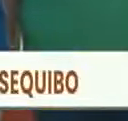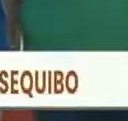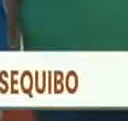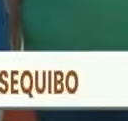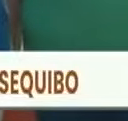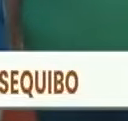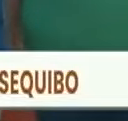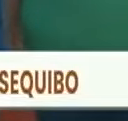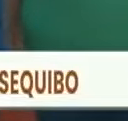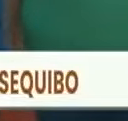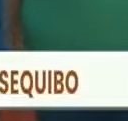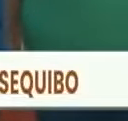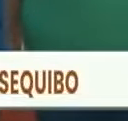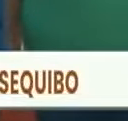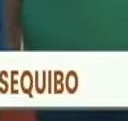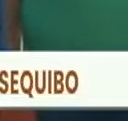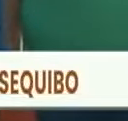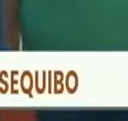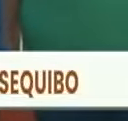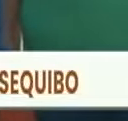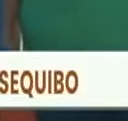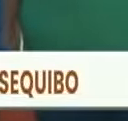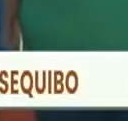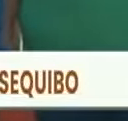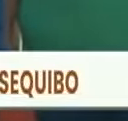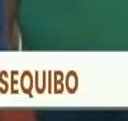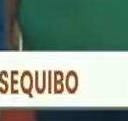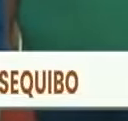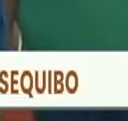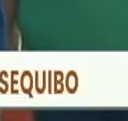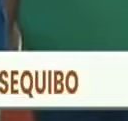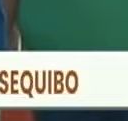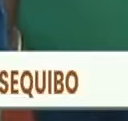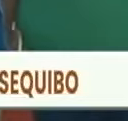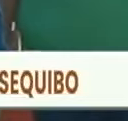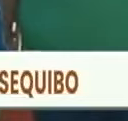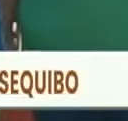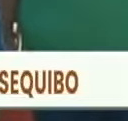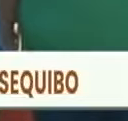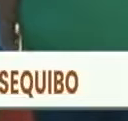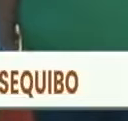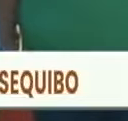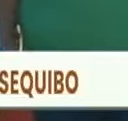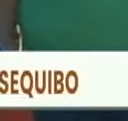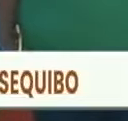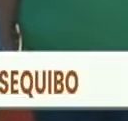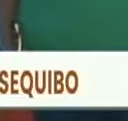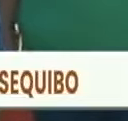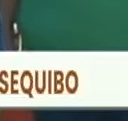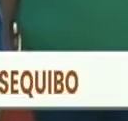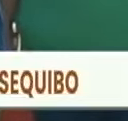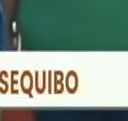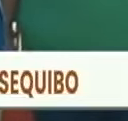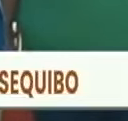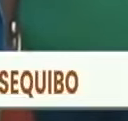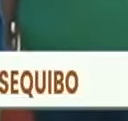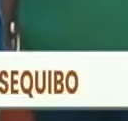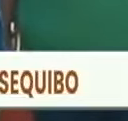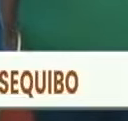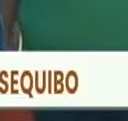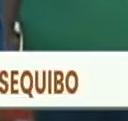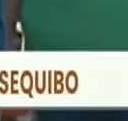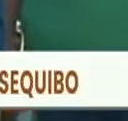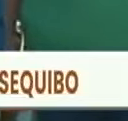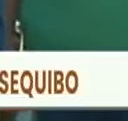a las ideas, hay que defenderlas con argumentos, porque la derecha, que no ha